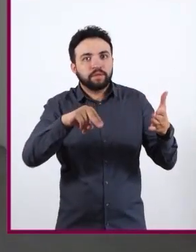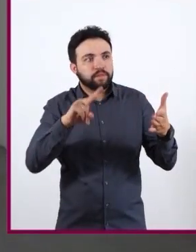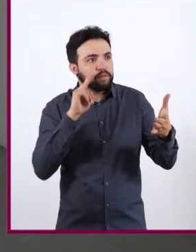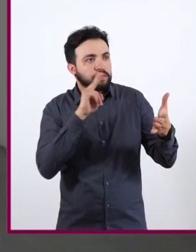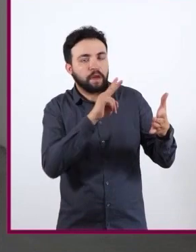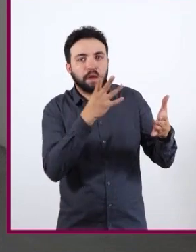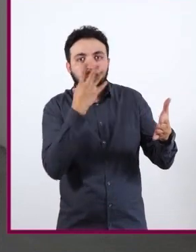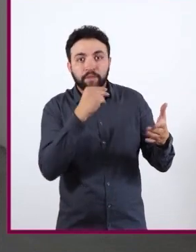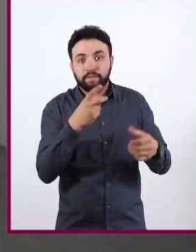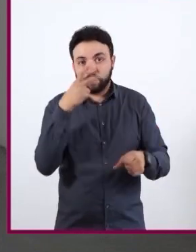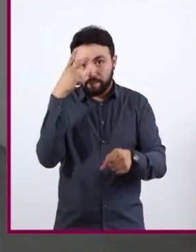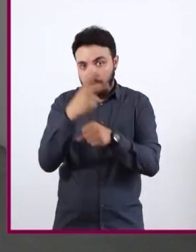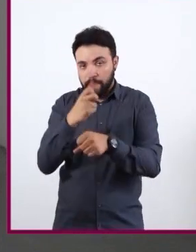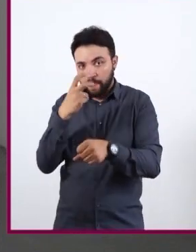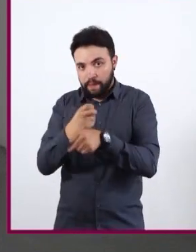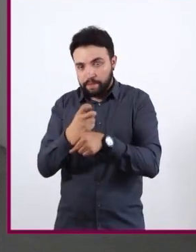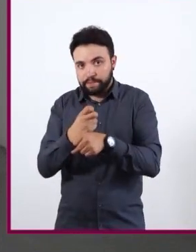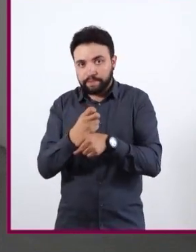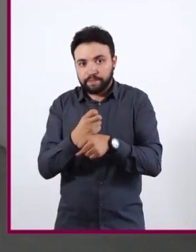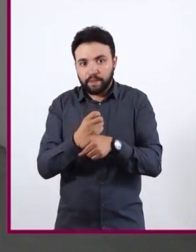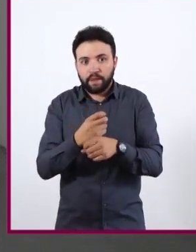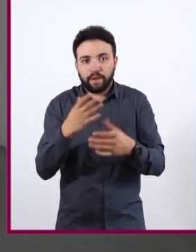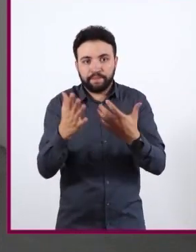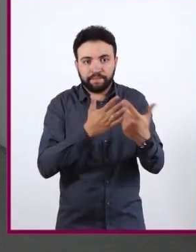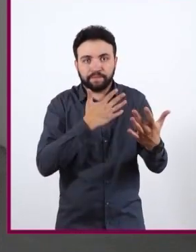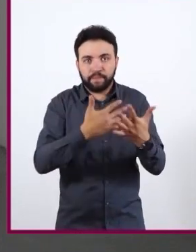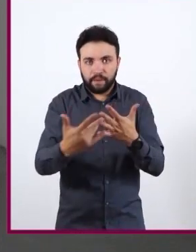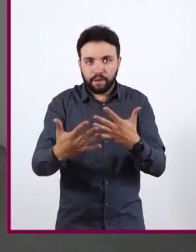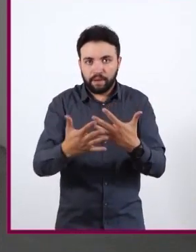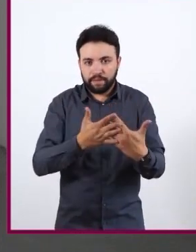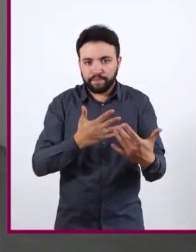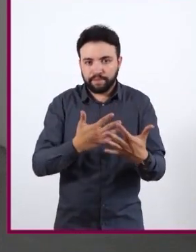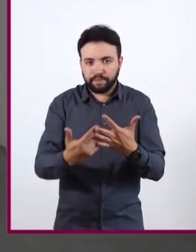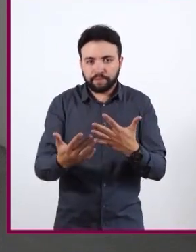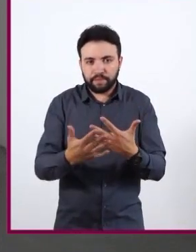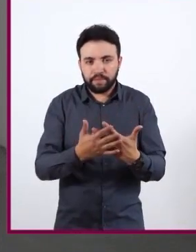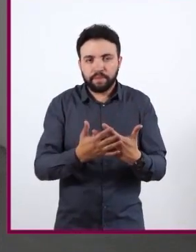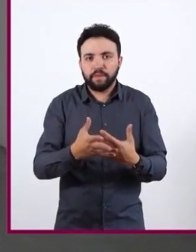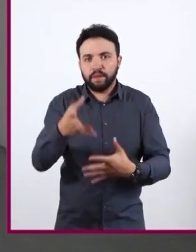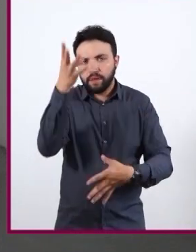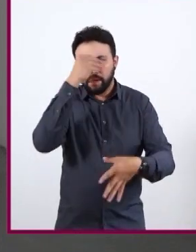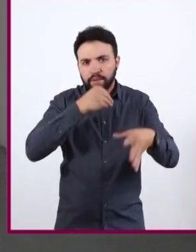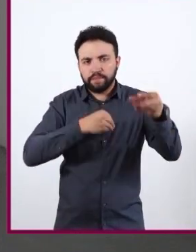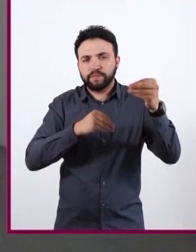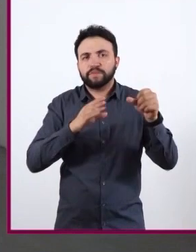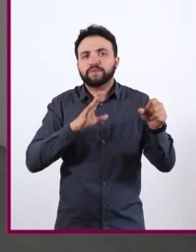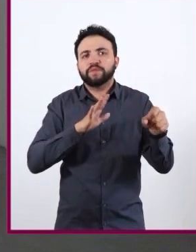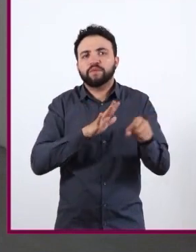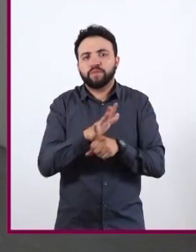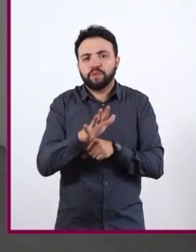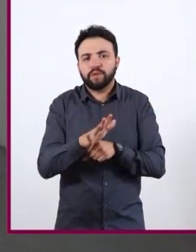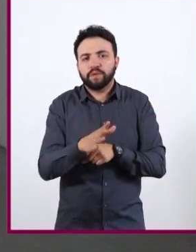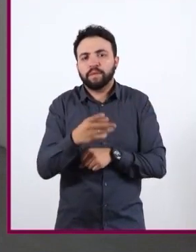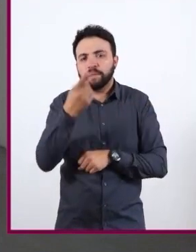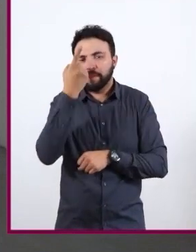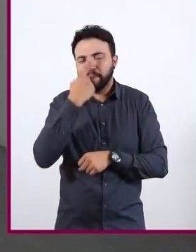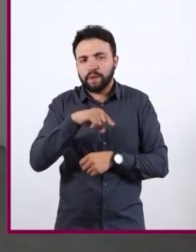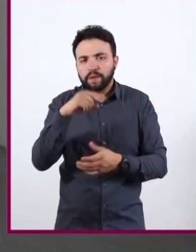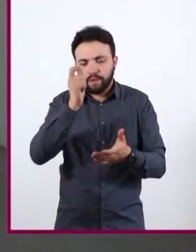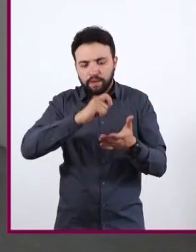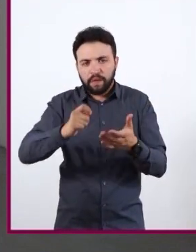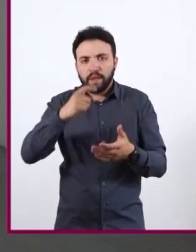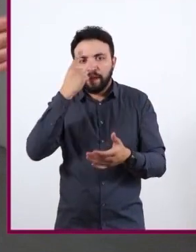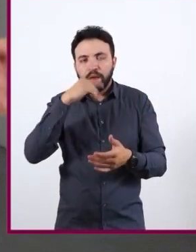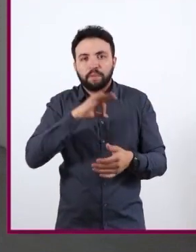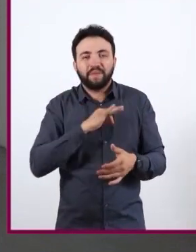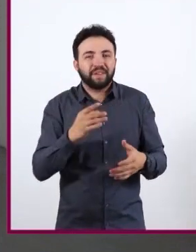de nuestro programa, Con las manos en la masa, guiados por Luis Carrera, aprenderemos una técnica muy sencilla, pero de la que podremos obtener